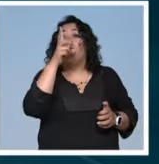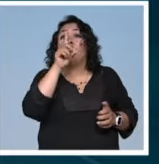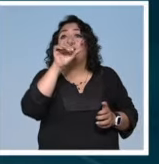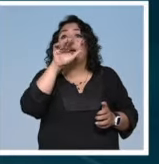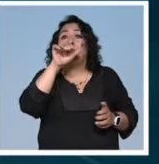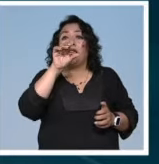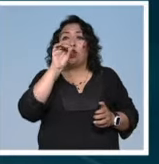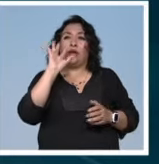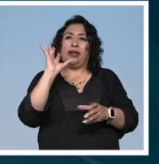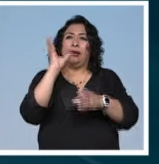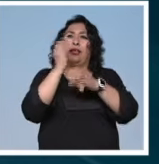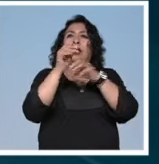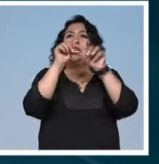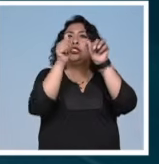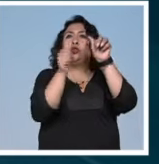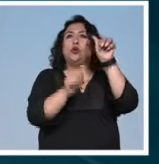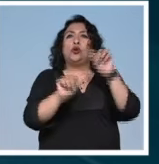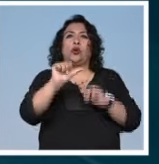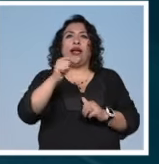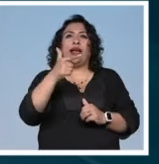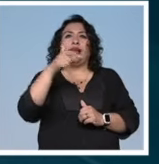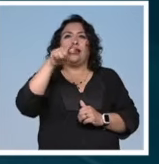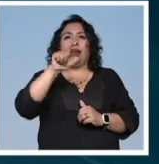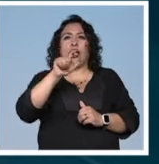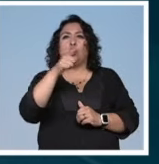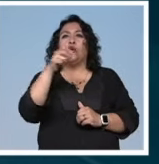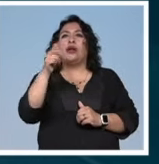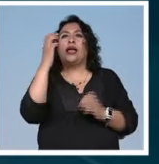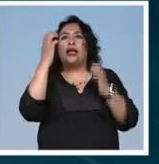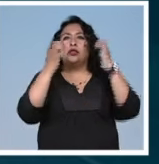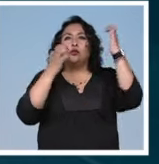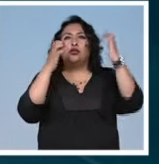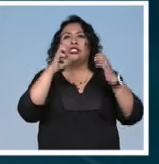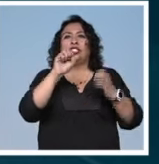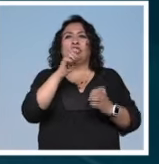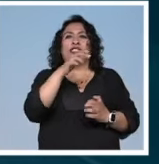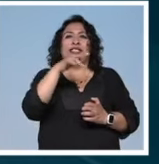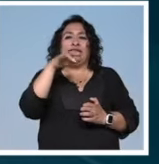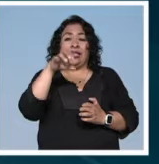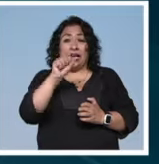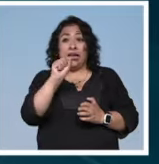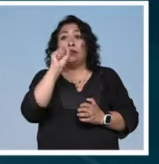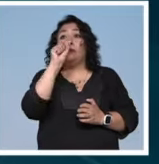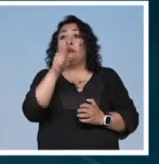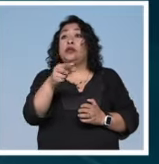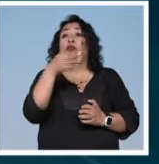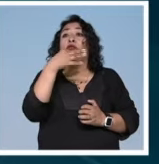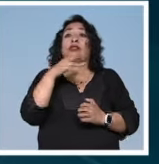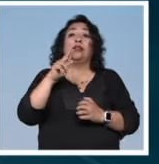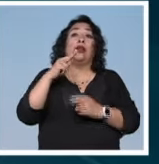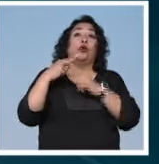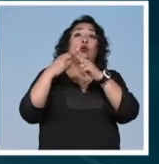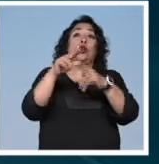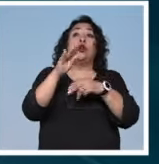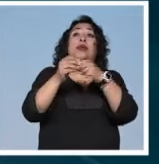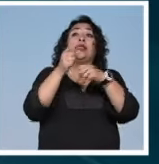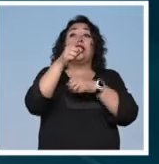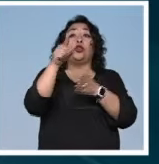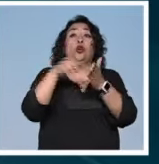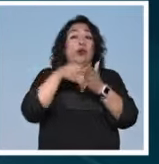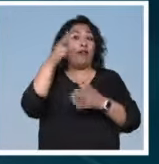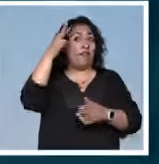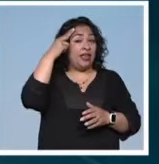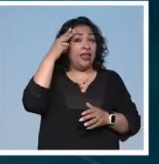la retrospectiva de la escultora Ángela Gurría con la exhibición Señales, y celebrará su 90 aniversario el Palacio de Bellas